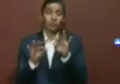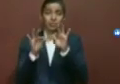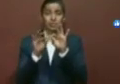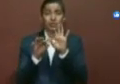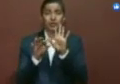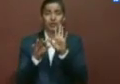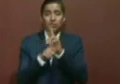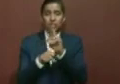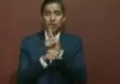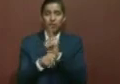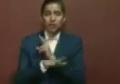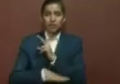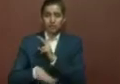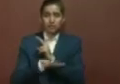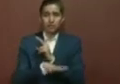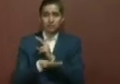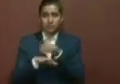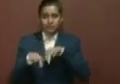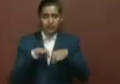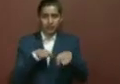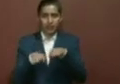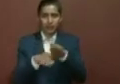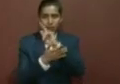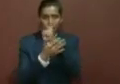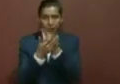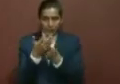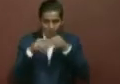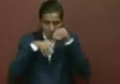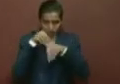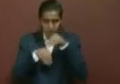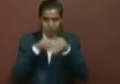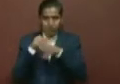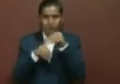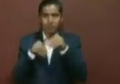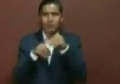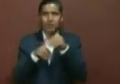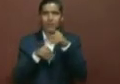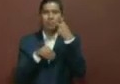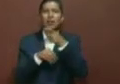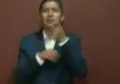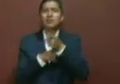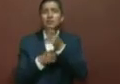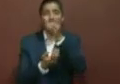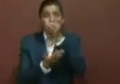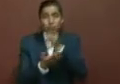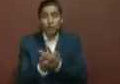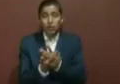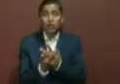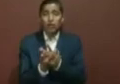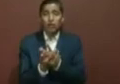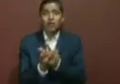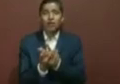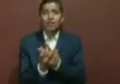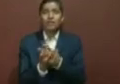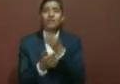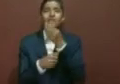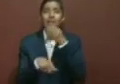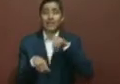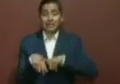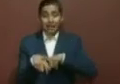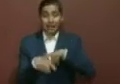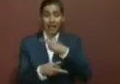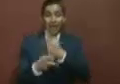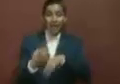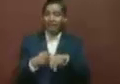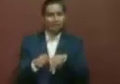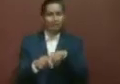Uruapan. Estamos trabajando el plan para no solamente por las festividades que vienen, sino como